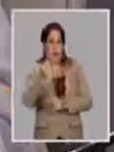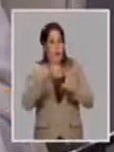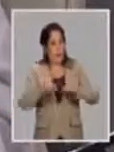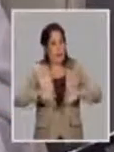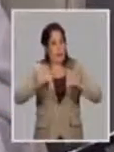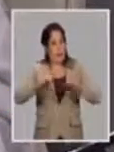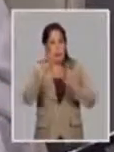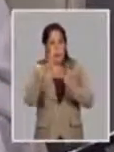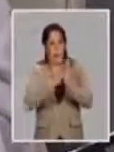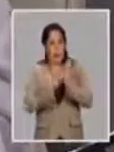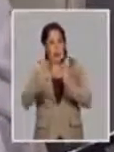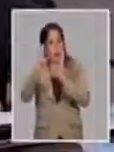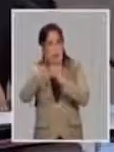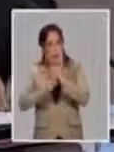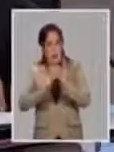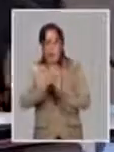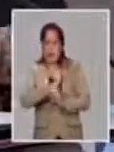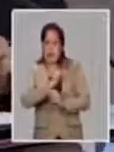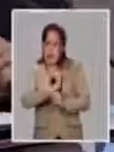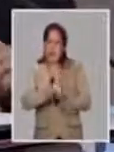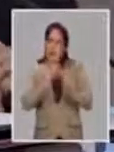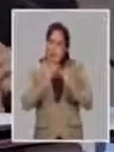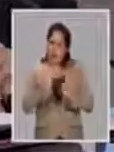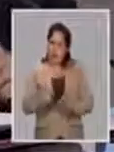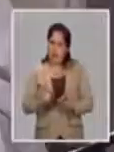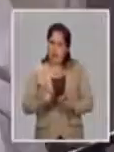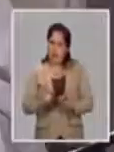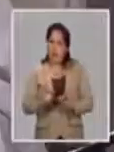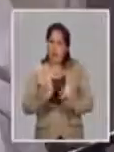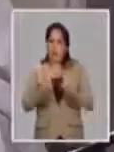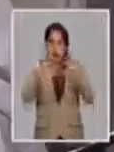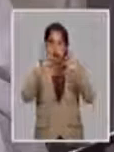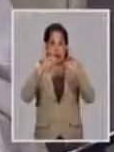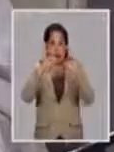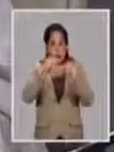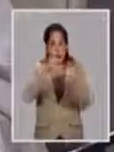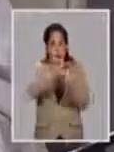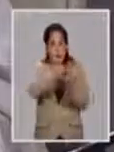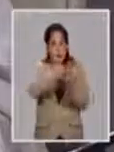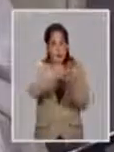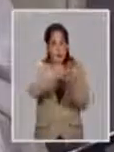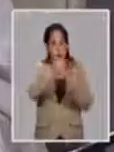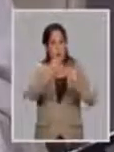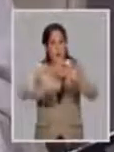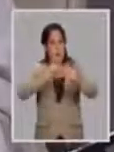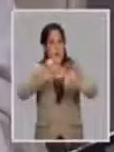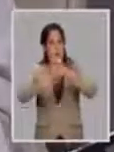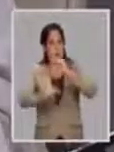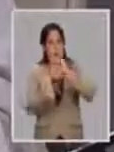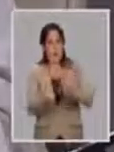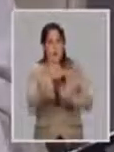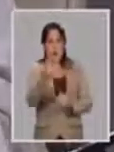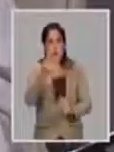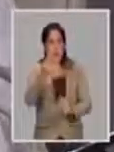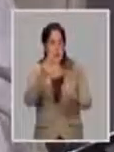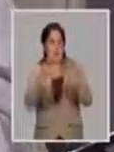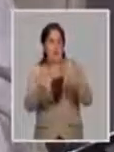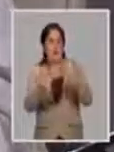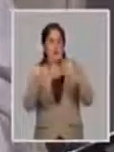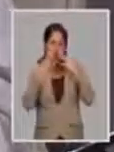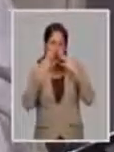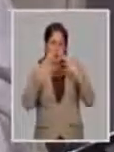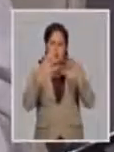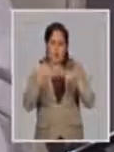tener una mesa mensualmente para venir a actualizar al pueblo, y lo queremos hacer. El cúmulo de resultados que van saliendo constantemente de los ensayos clínicos